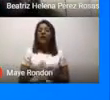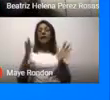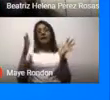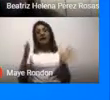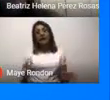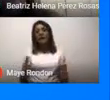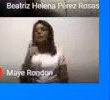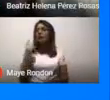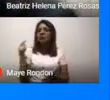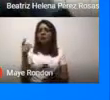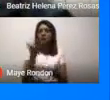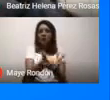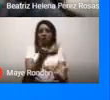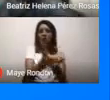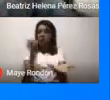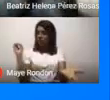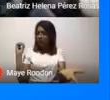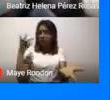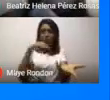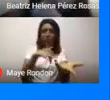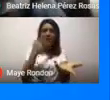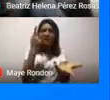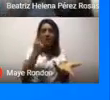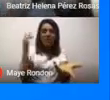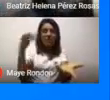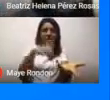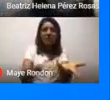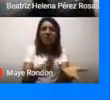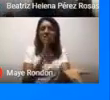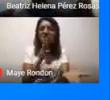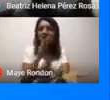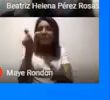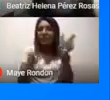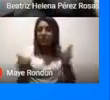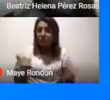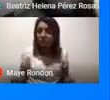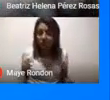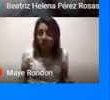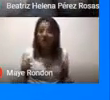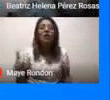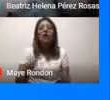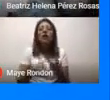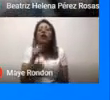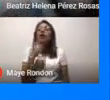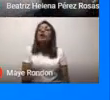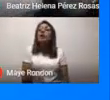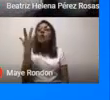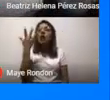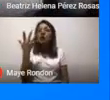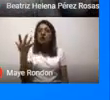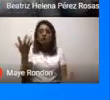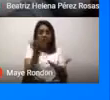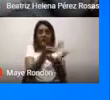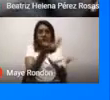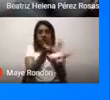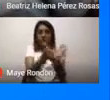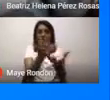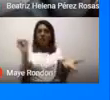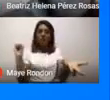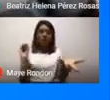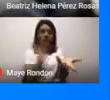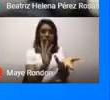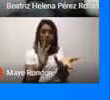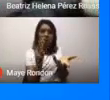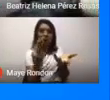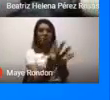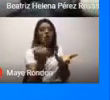de personas les gusta venir a este tipo de laguna. Pero también tengo que pensar que cuántas personas puedo permitir estar alrededor de mi